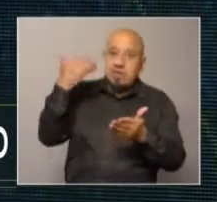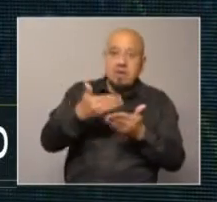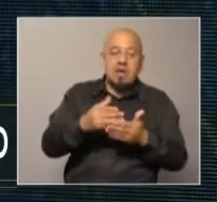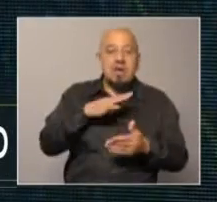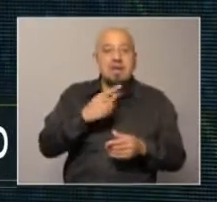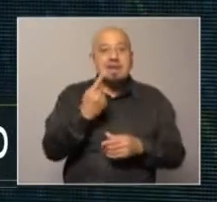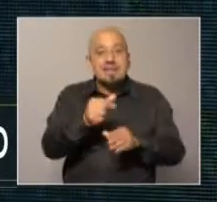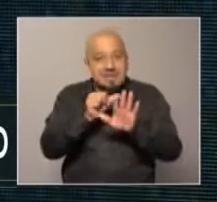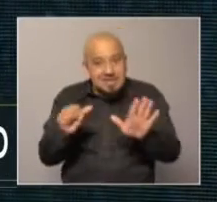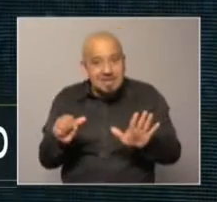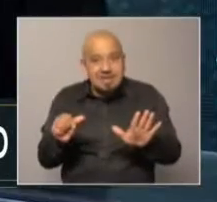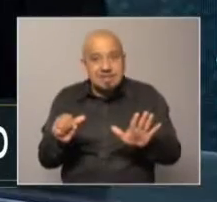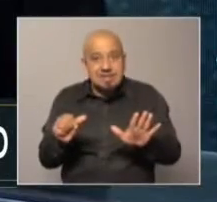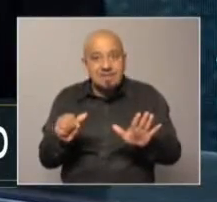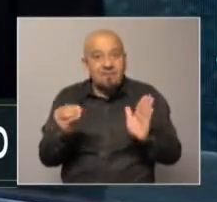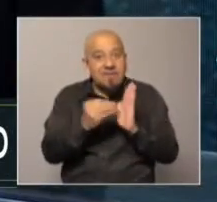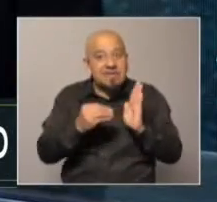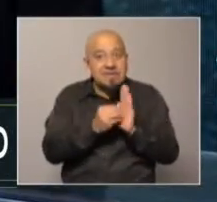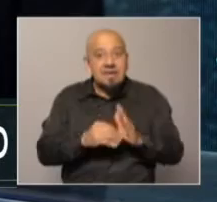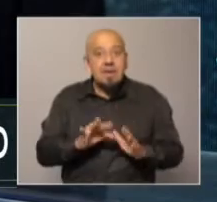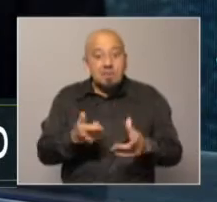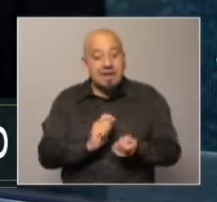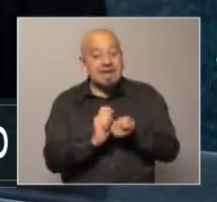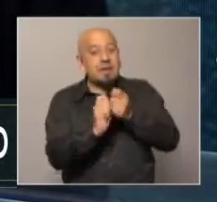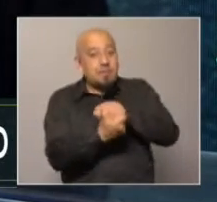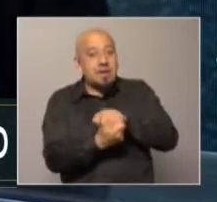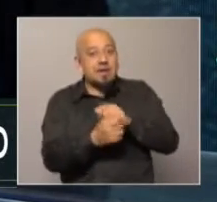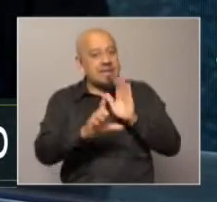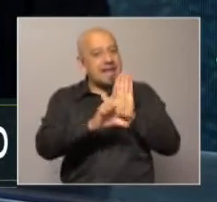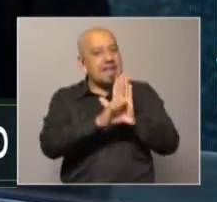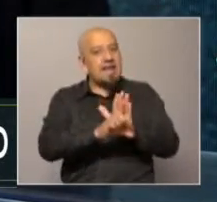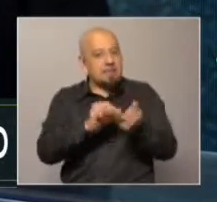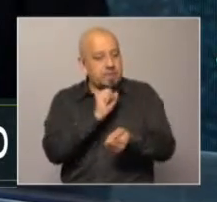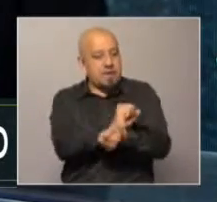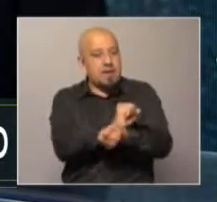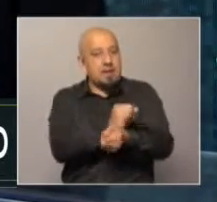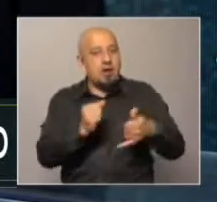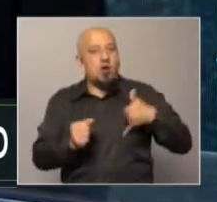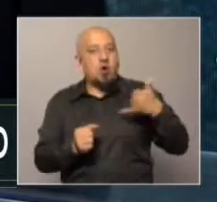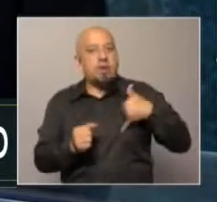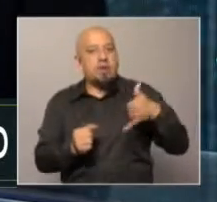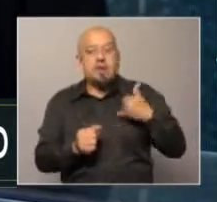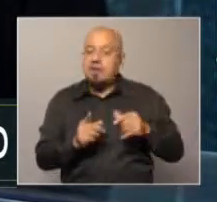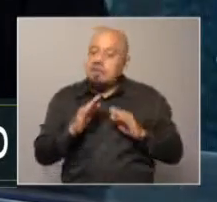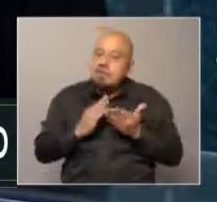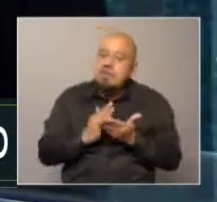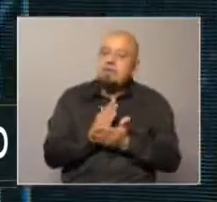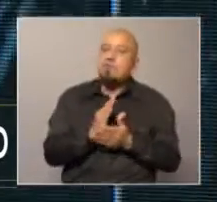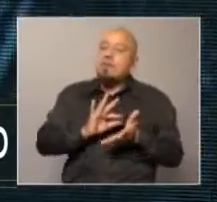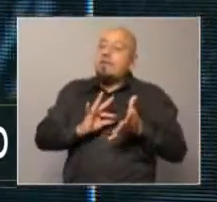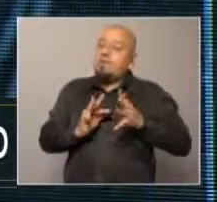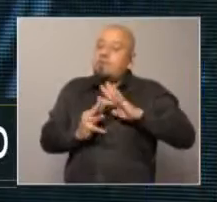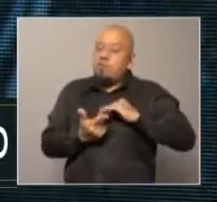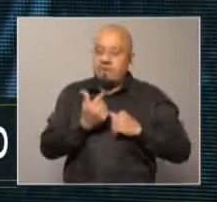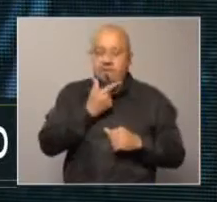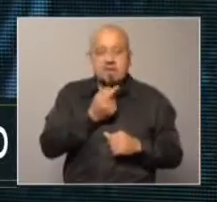16 intentos para cambiar la edad de imputabilidad penal. O sea, es algo estructural, fijar la atención en los adolescentes, a pesar que no sea